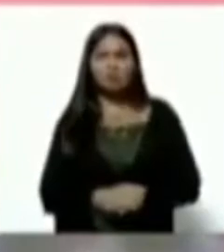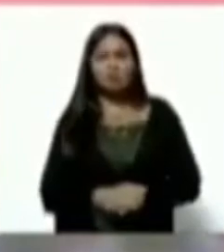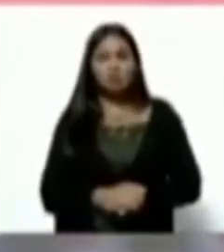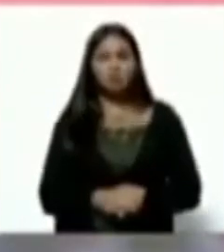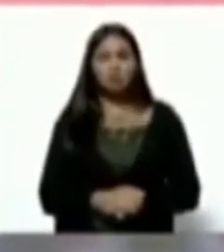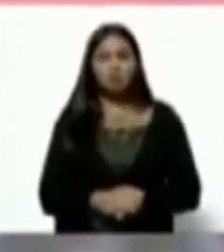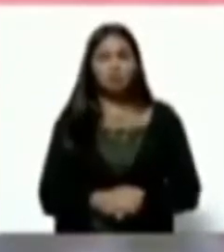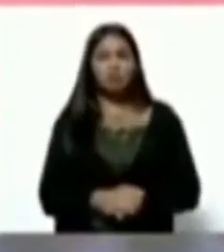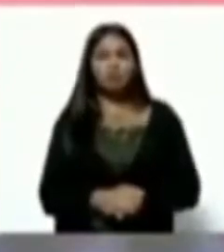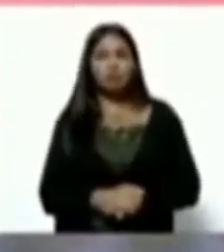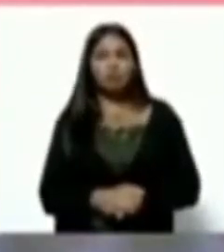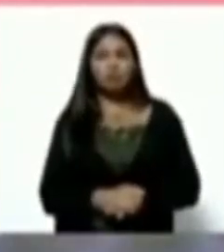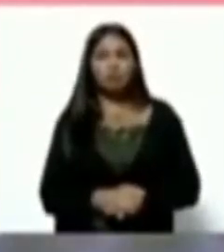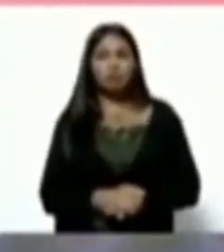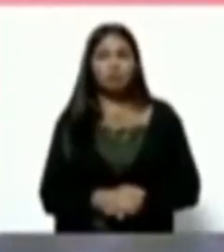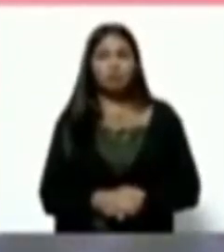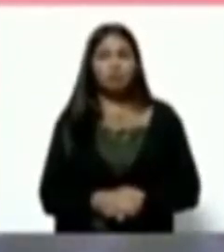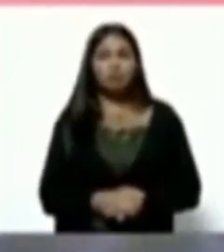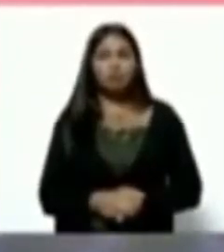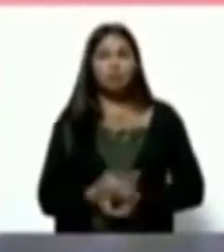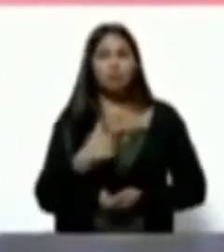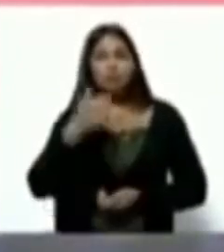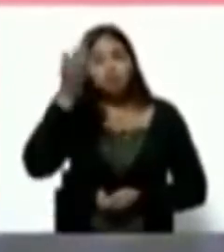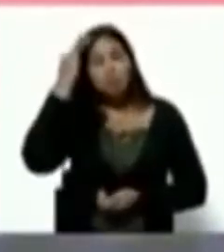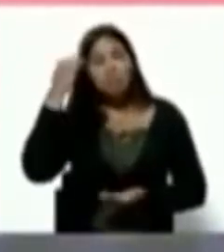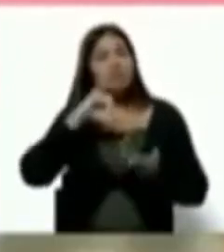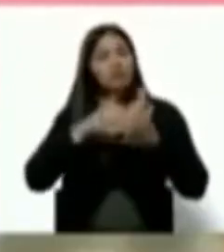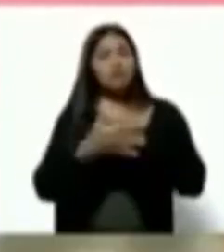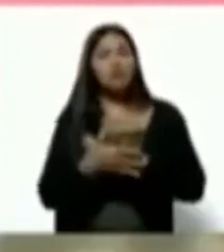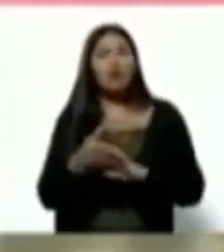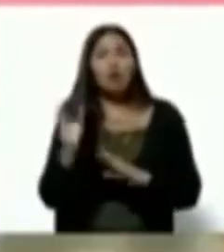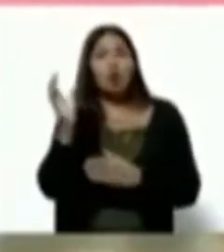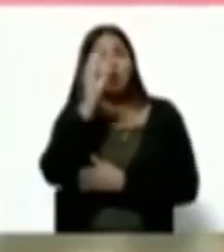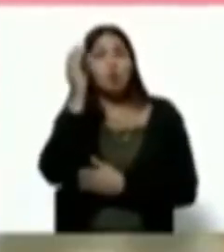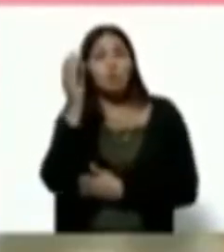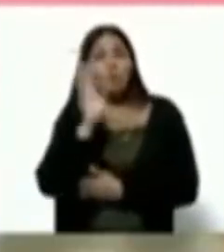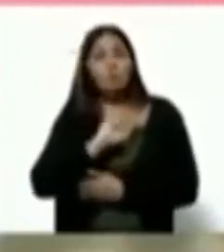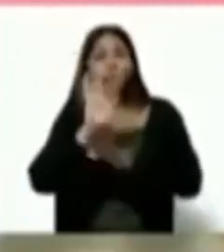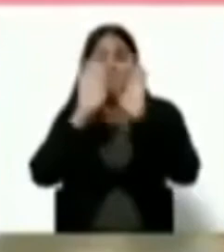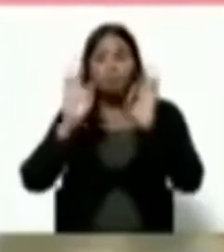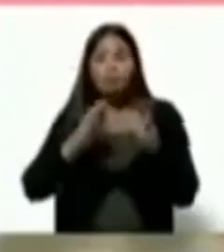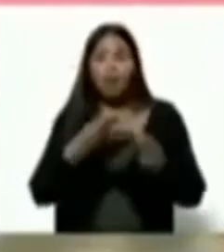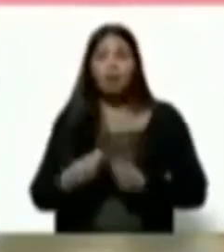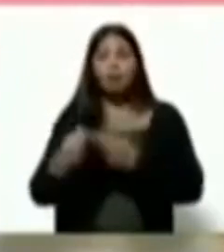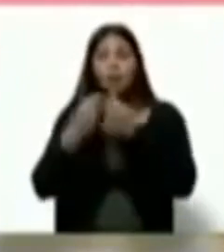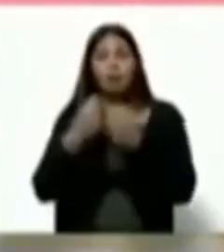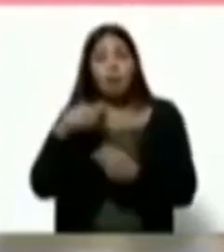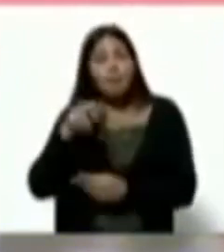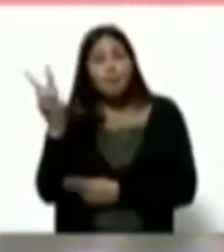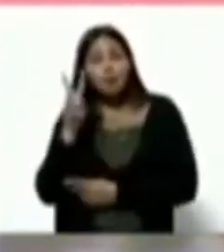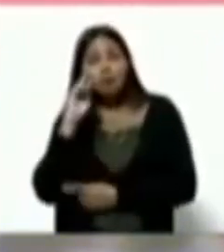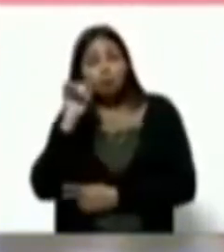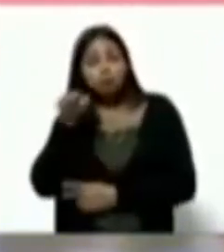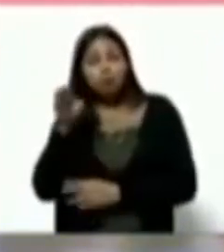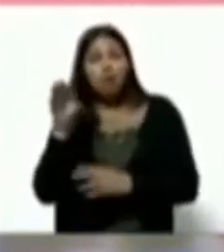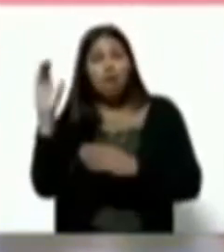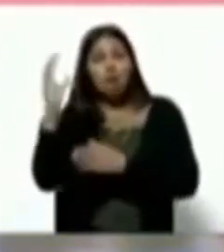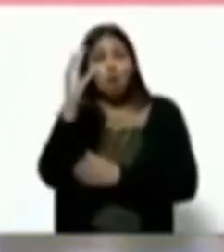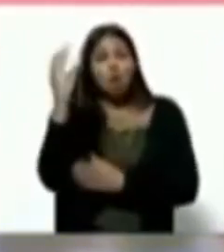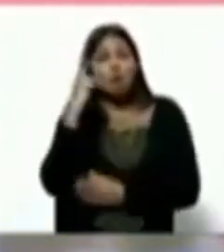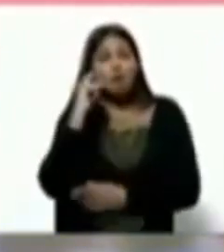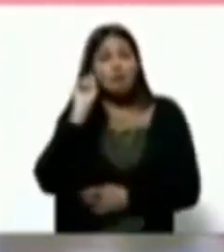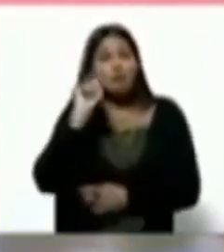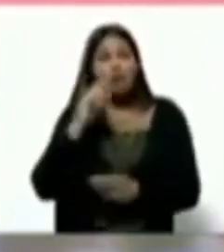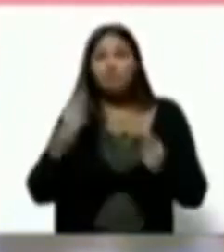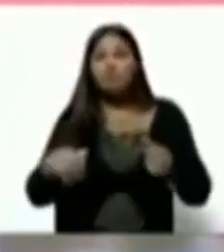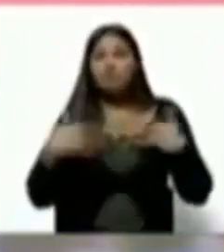Lo que yo sé que ha significado Colombia a nivel económico también para Venezuela y de Venezuela para Colombia. Es necesario y es